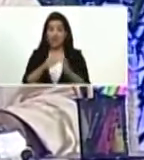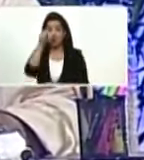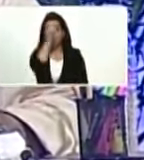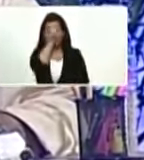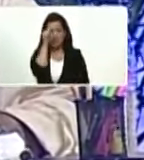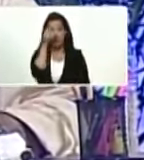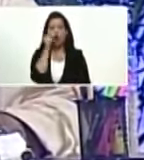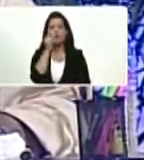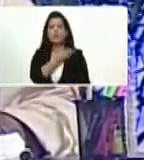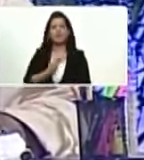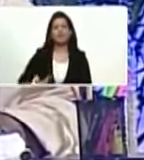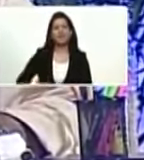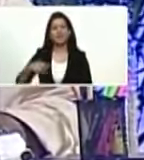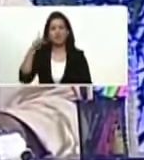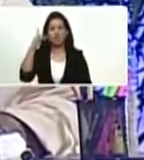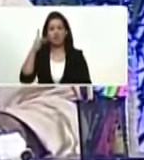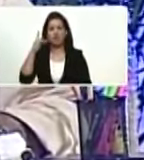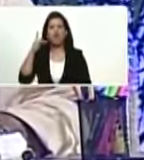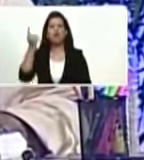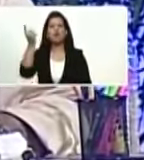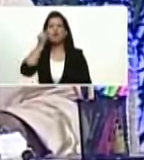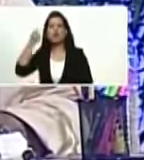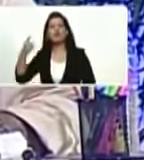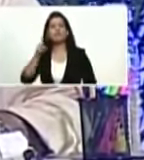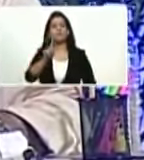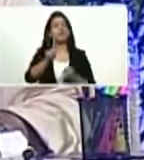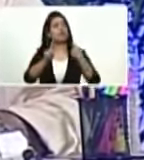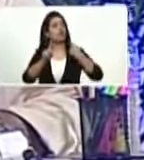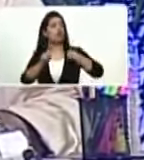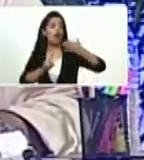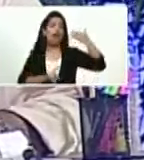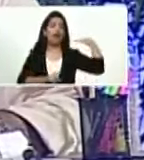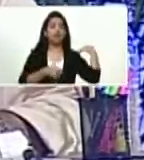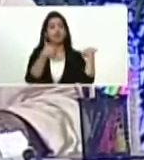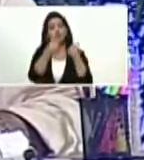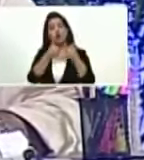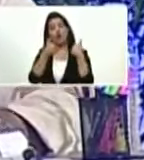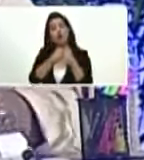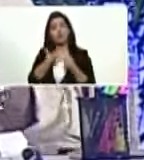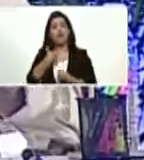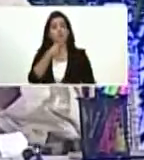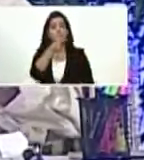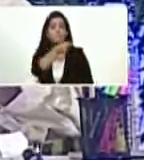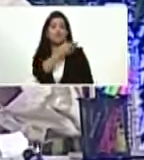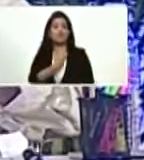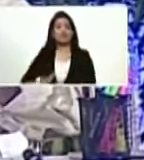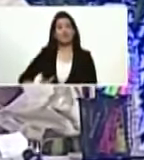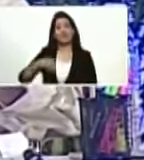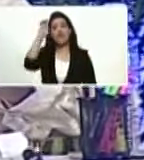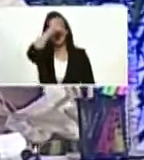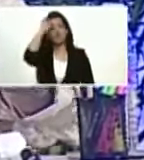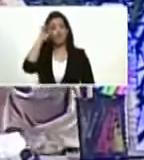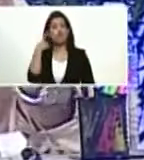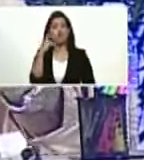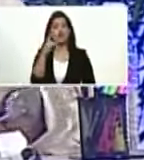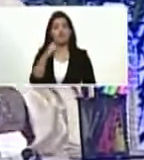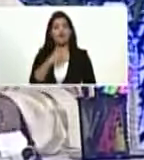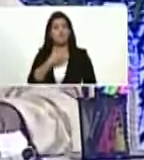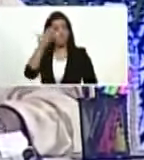salió una mujer también a decir que había sido novia, esposa, no sé qué cosa de Evo, y le armaron un escándalo, una novela,